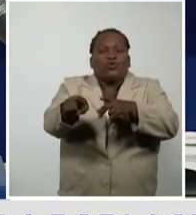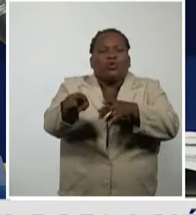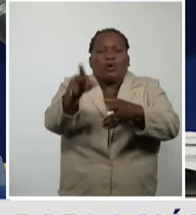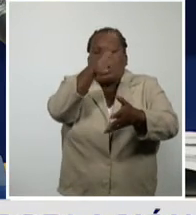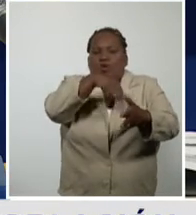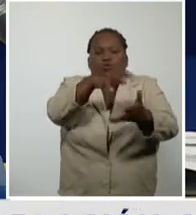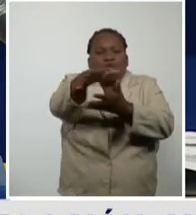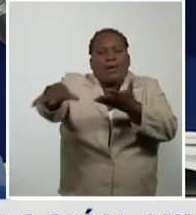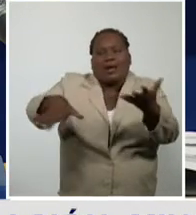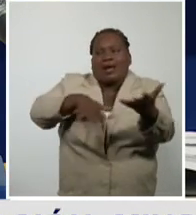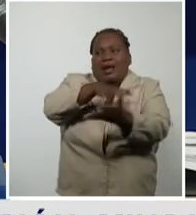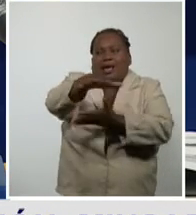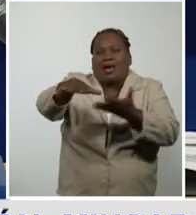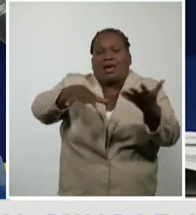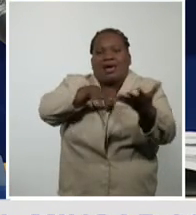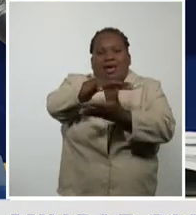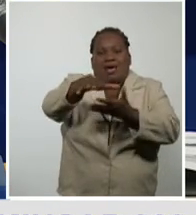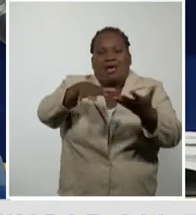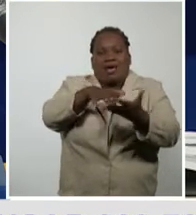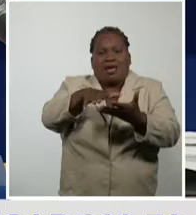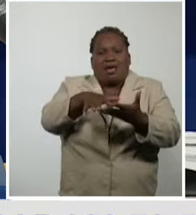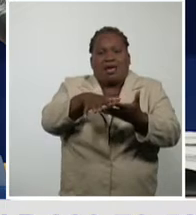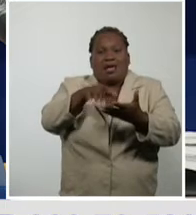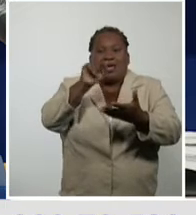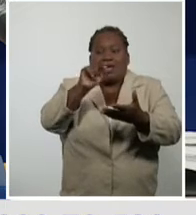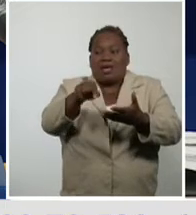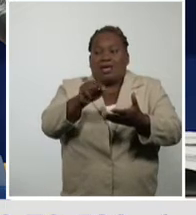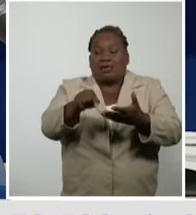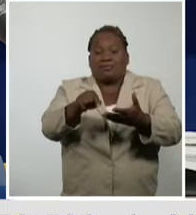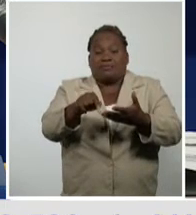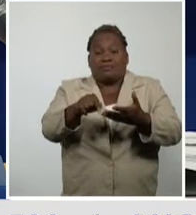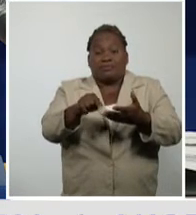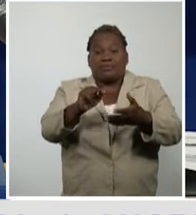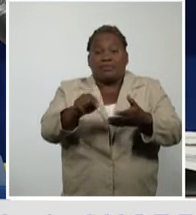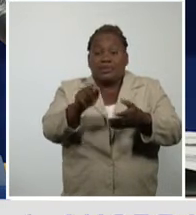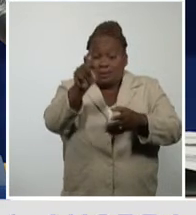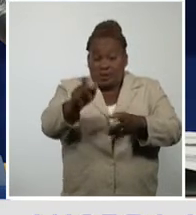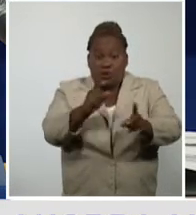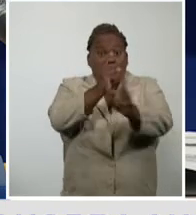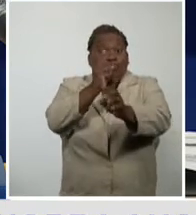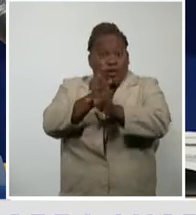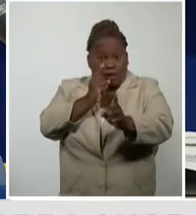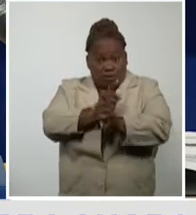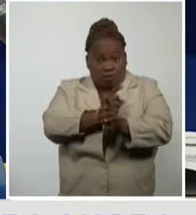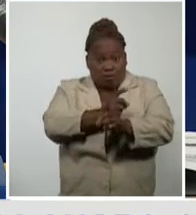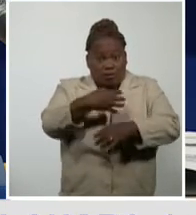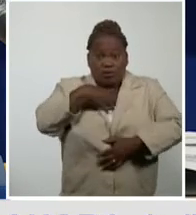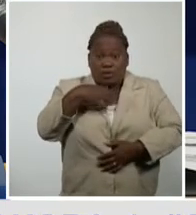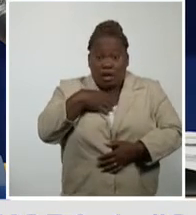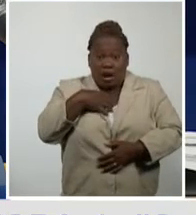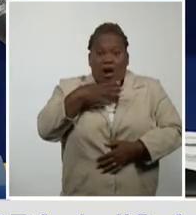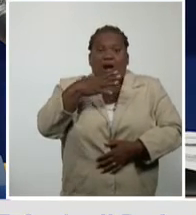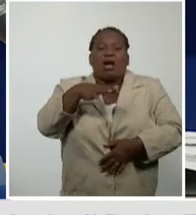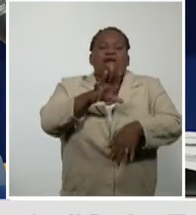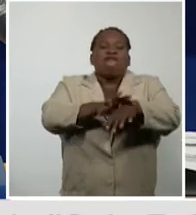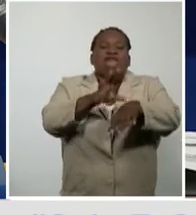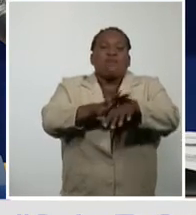todo esto, en un lugar los casos que son contactos, que no tienen síntomas de la enfermedad, nada más que haber tenido